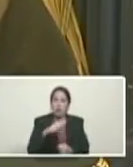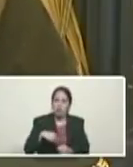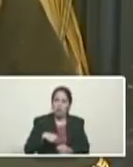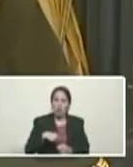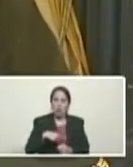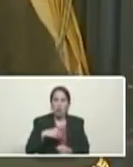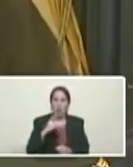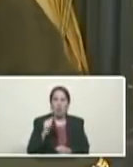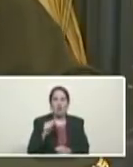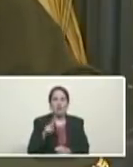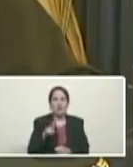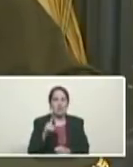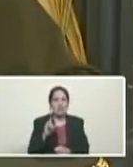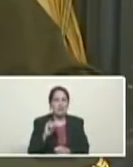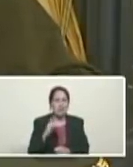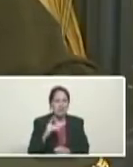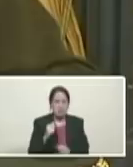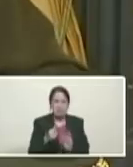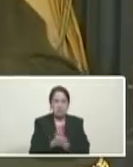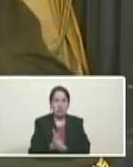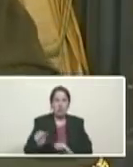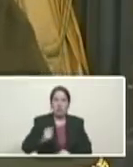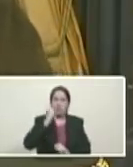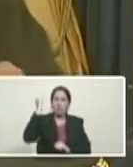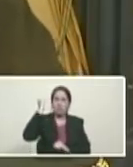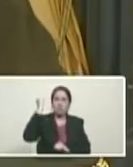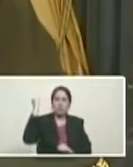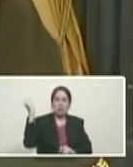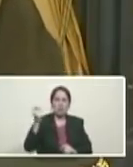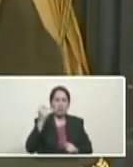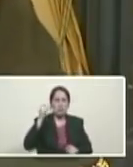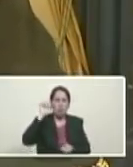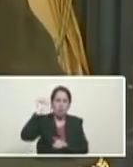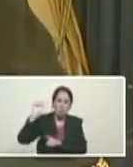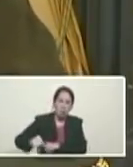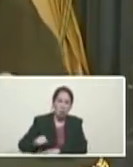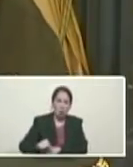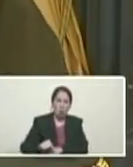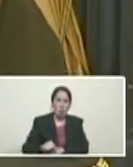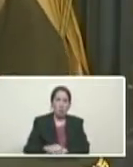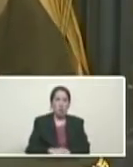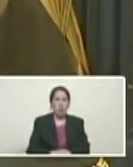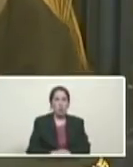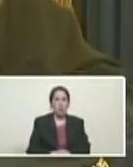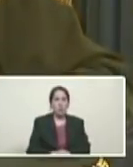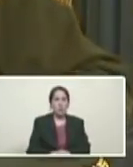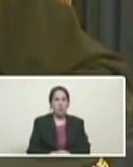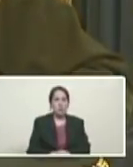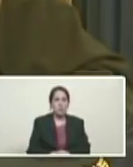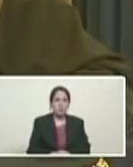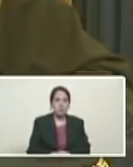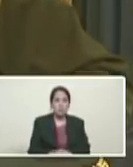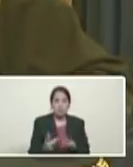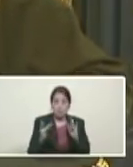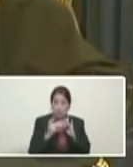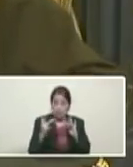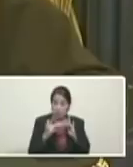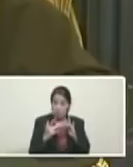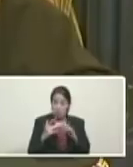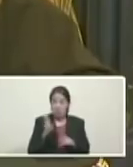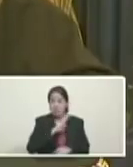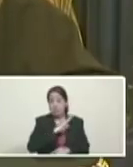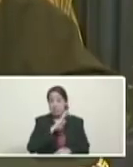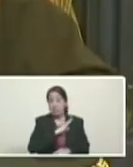david que en nuestra mano todos los días llevamos la onda de david nos toca sufrir la